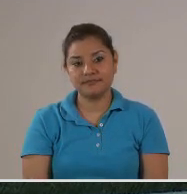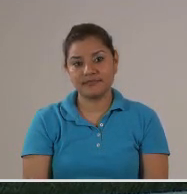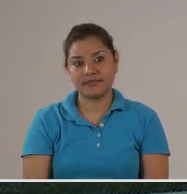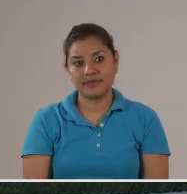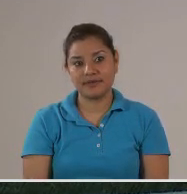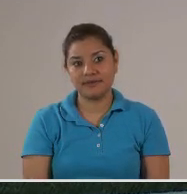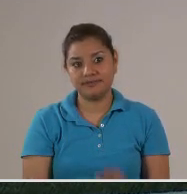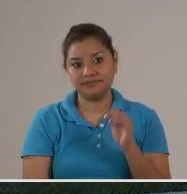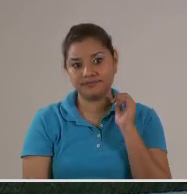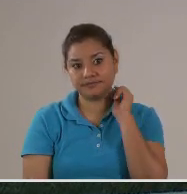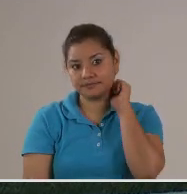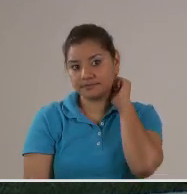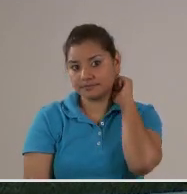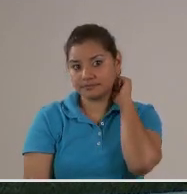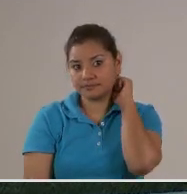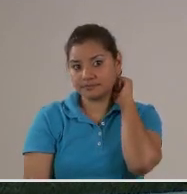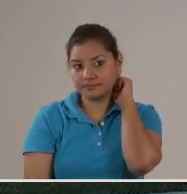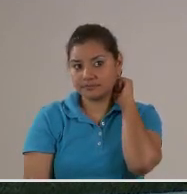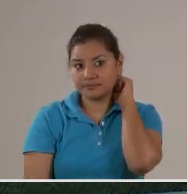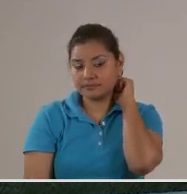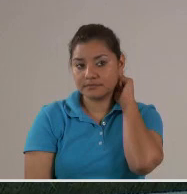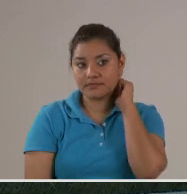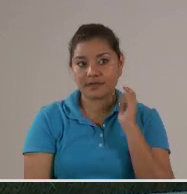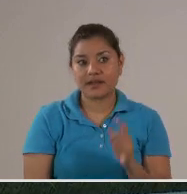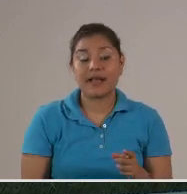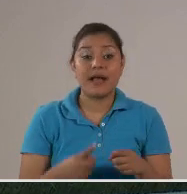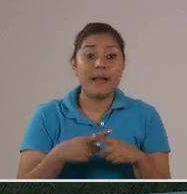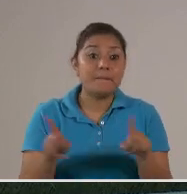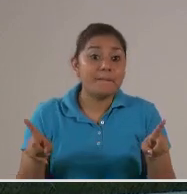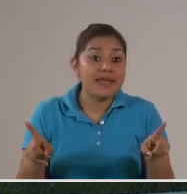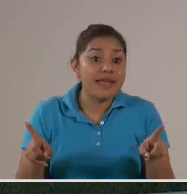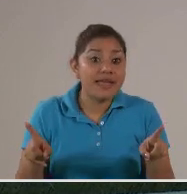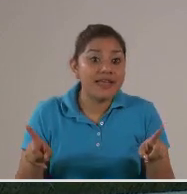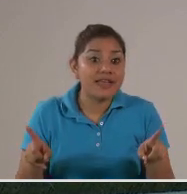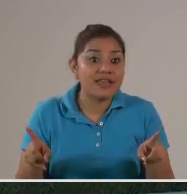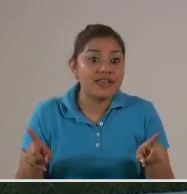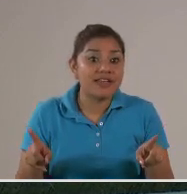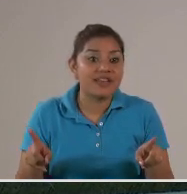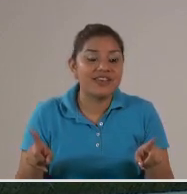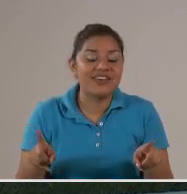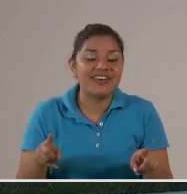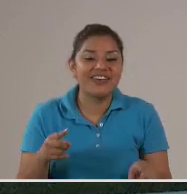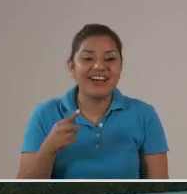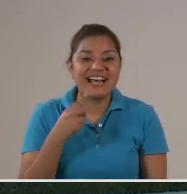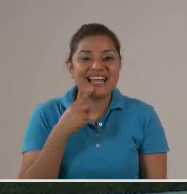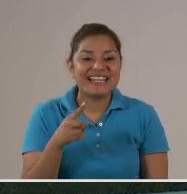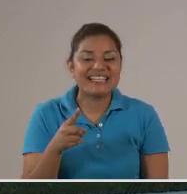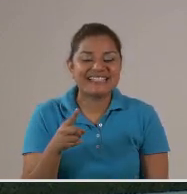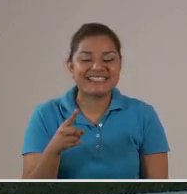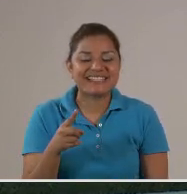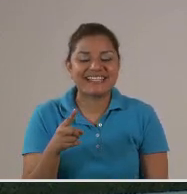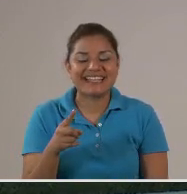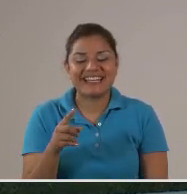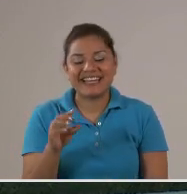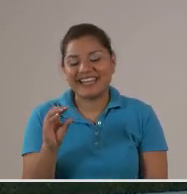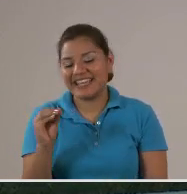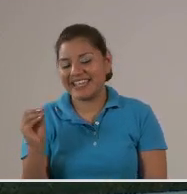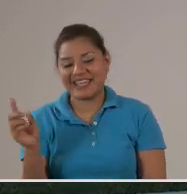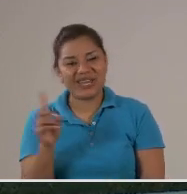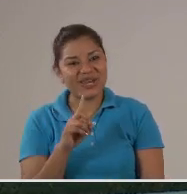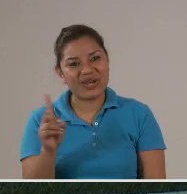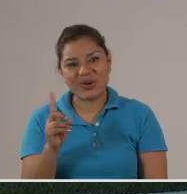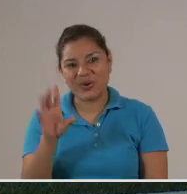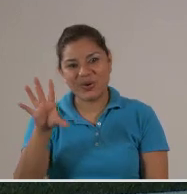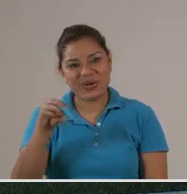no pero pero mire si parezco de 20 pero lo rodaron pache le dice le echaron